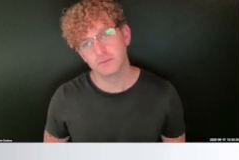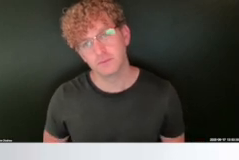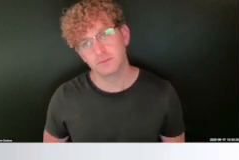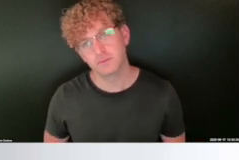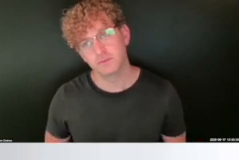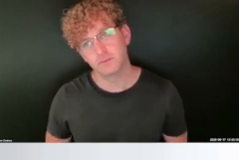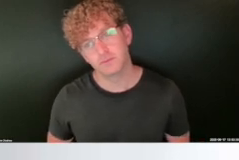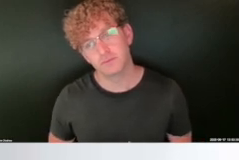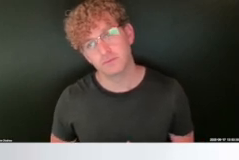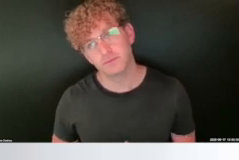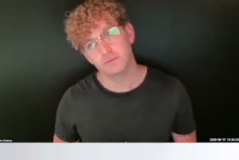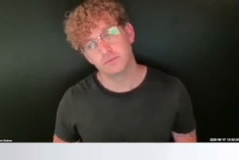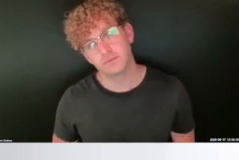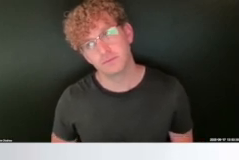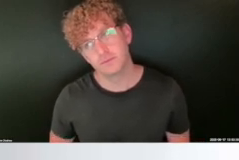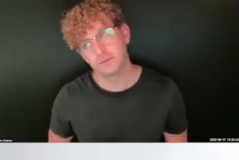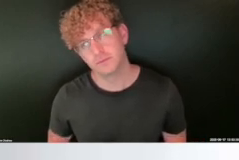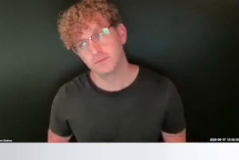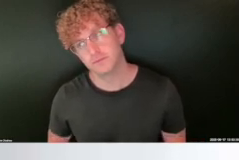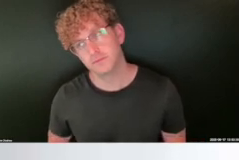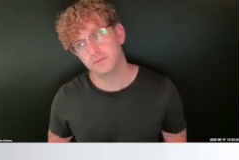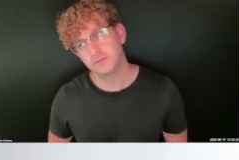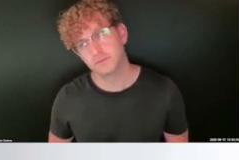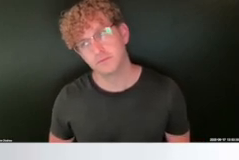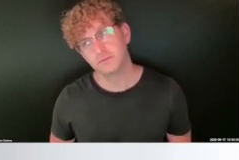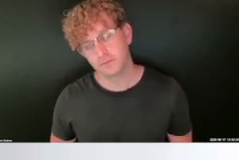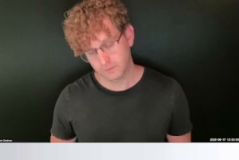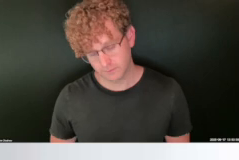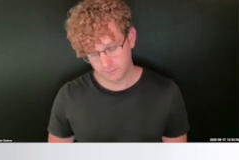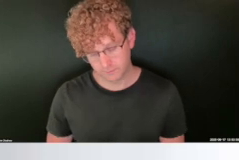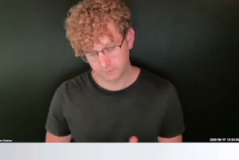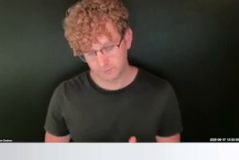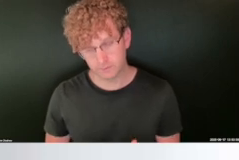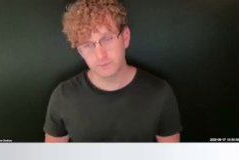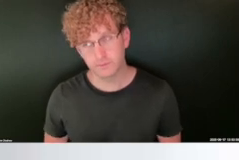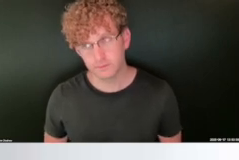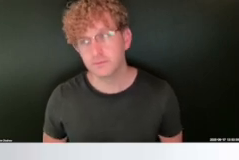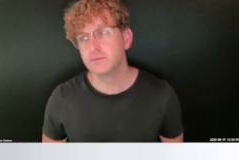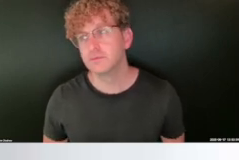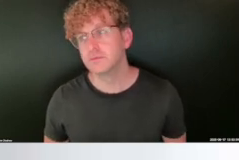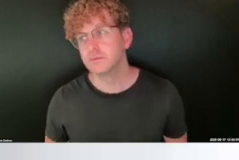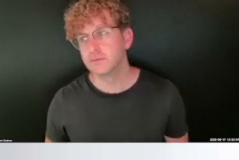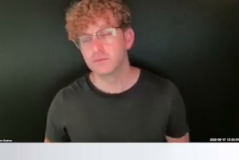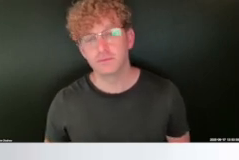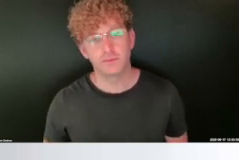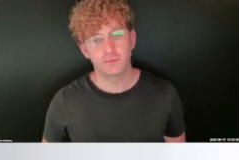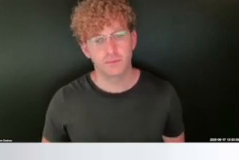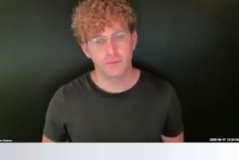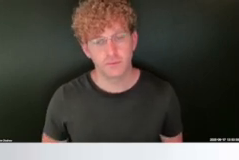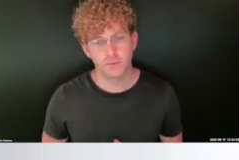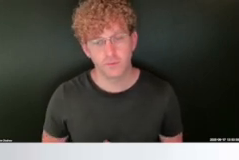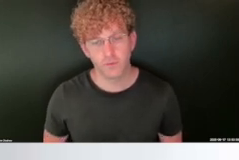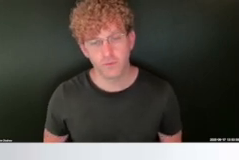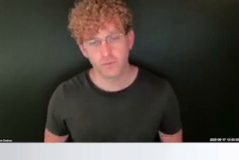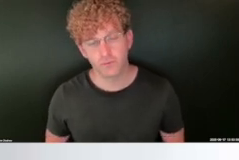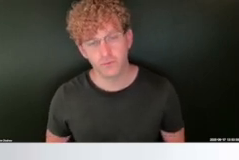Elija español. En caso de que nos esté acompañando a través de un teléfono inteligente, esta función la puede encontrar en